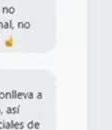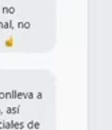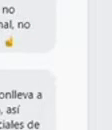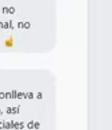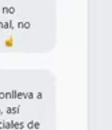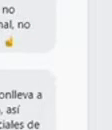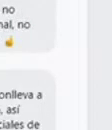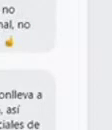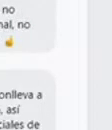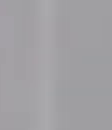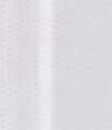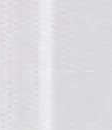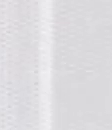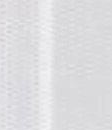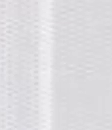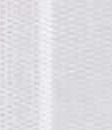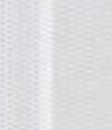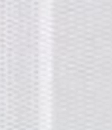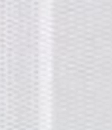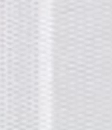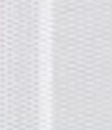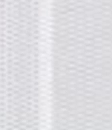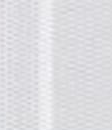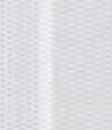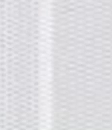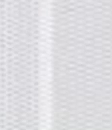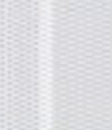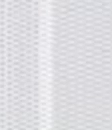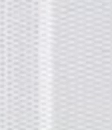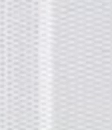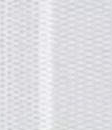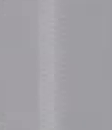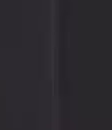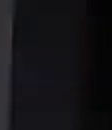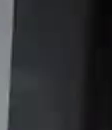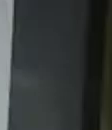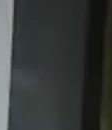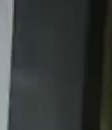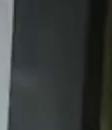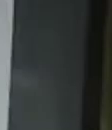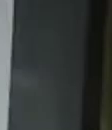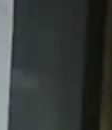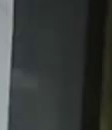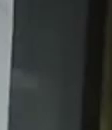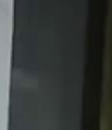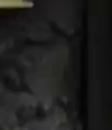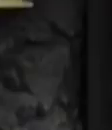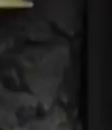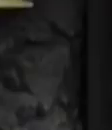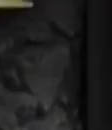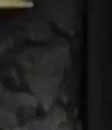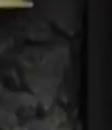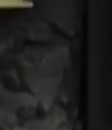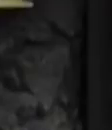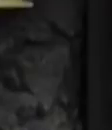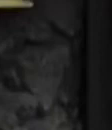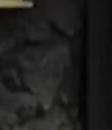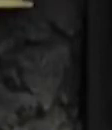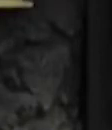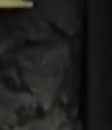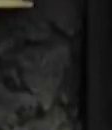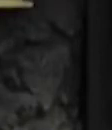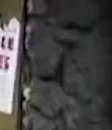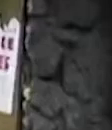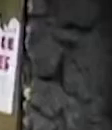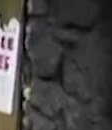La policía boliviana tiene una instancia para la persecución de delitos digitales. Entonces, lo que